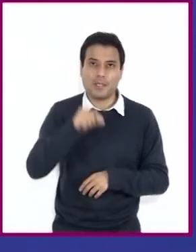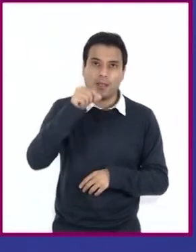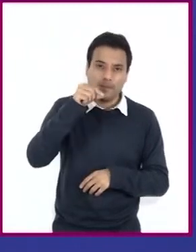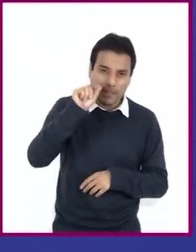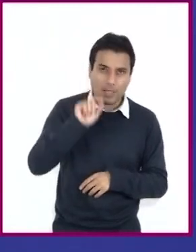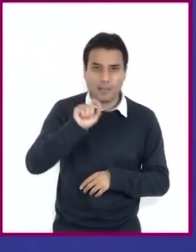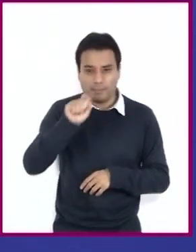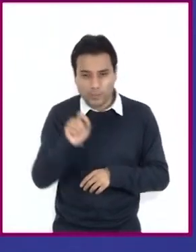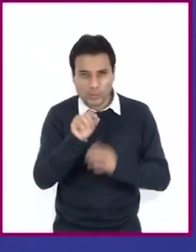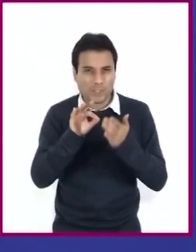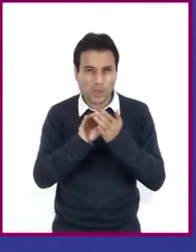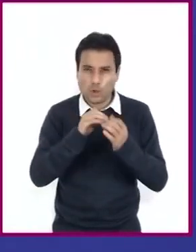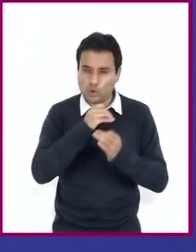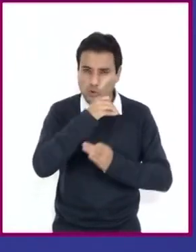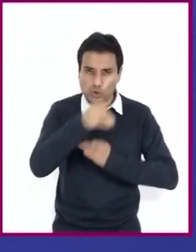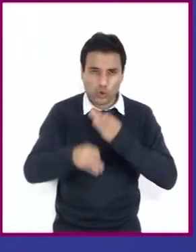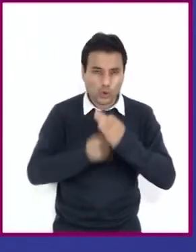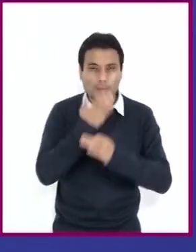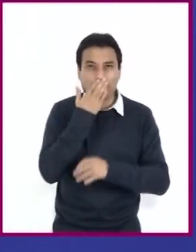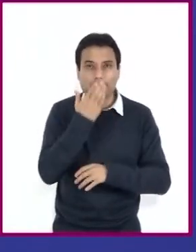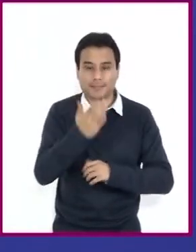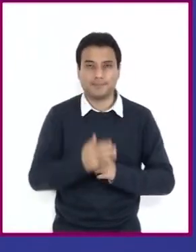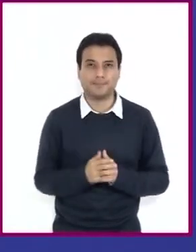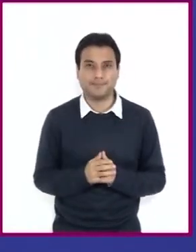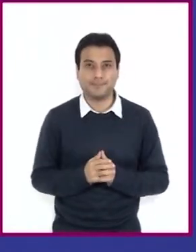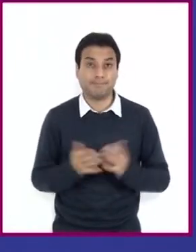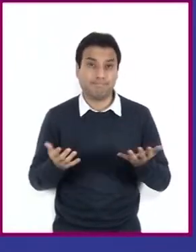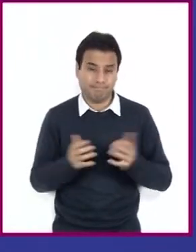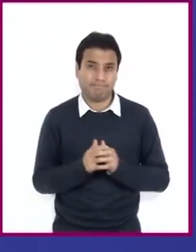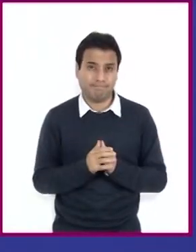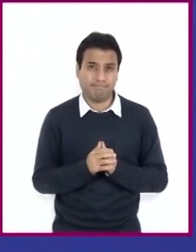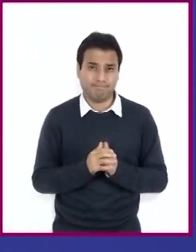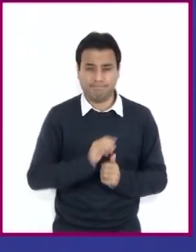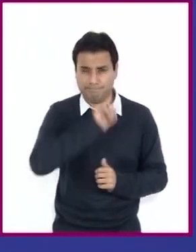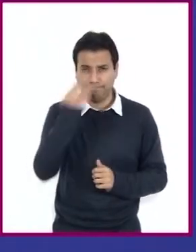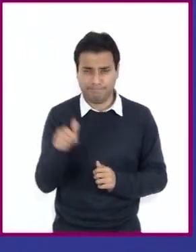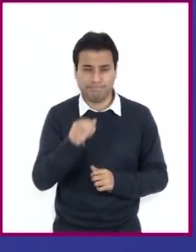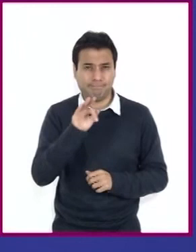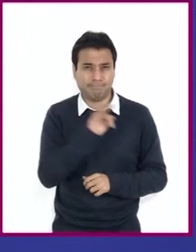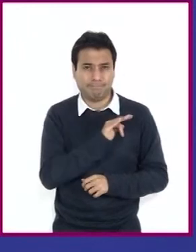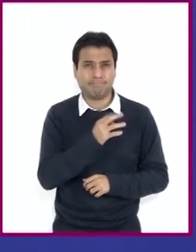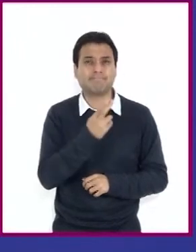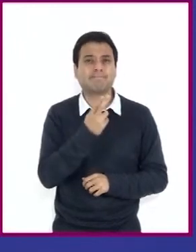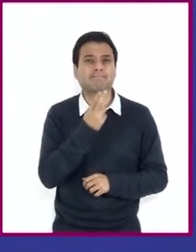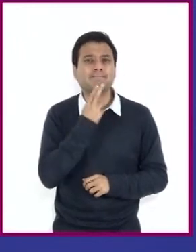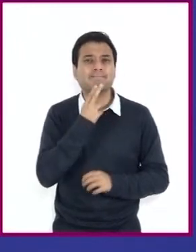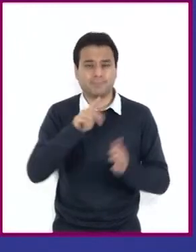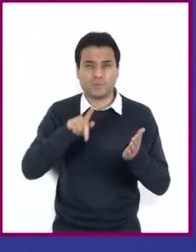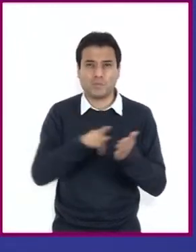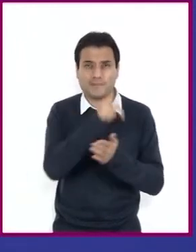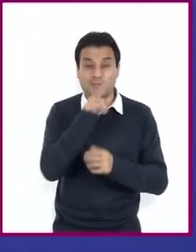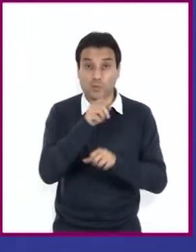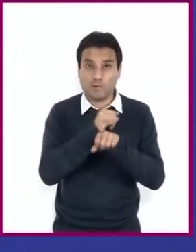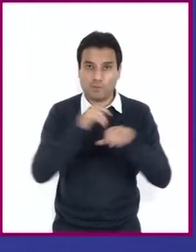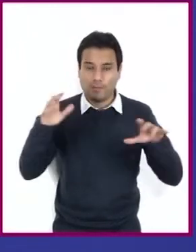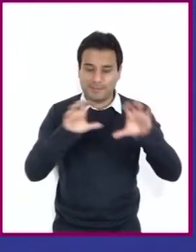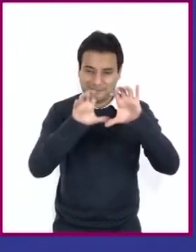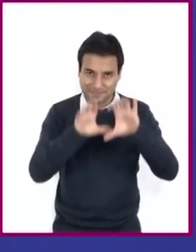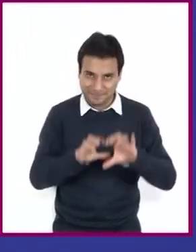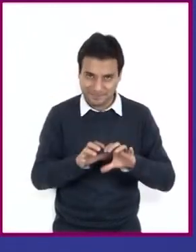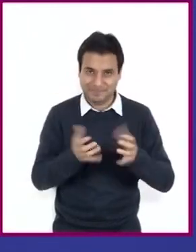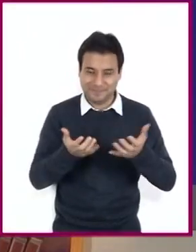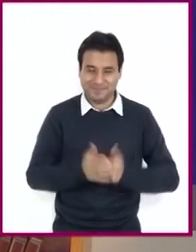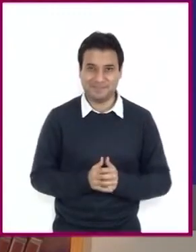que sus notas son comprensibles y pueden ser utilizadas más adelante para escribir su informe de experimento